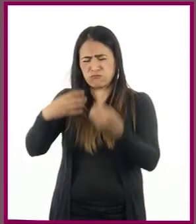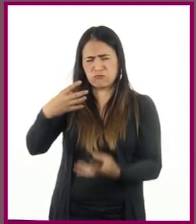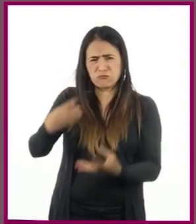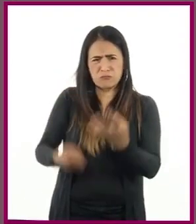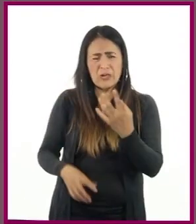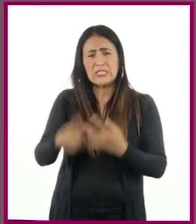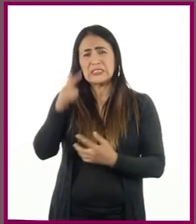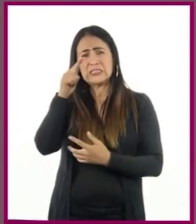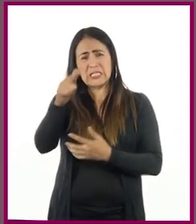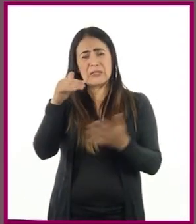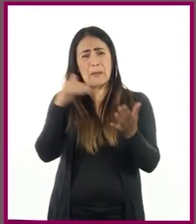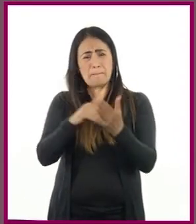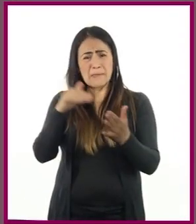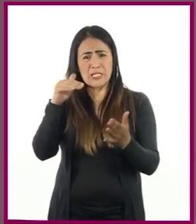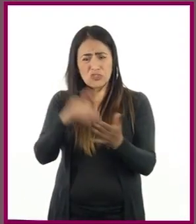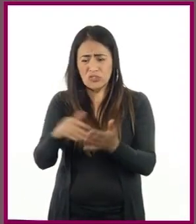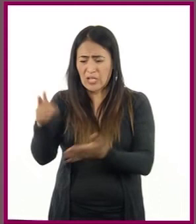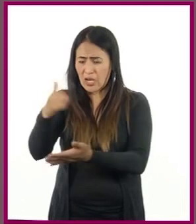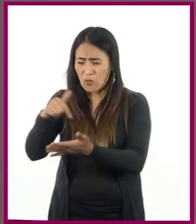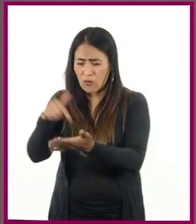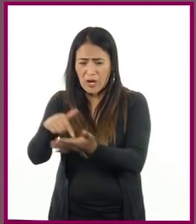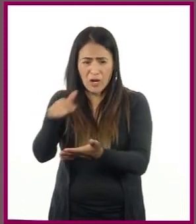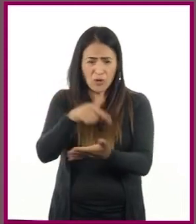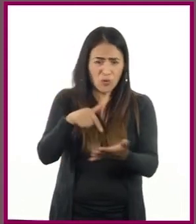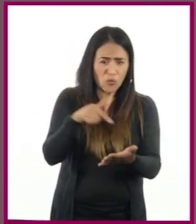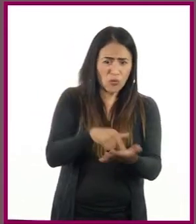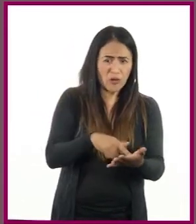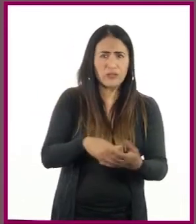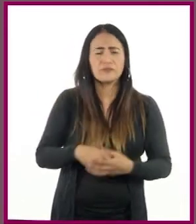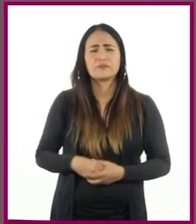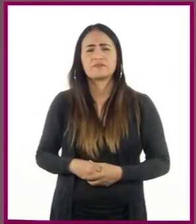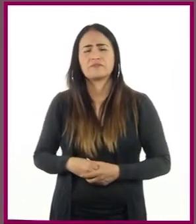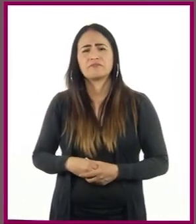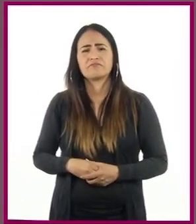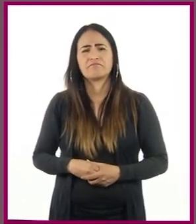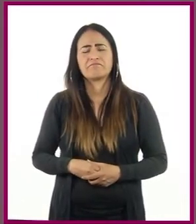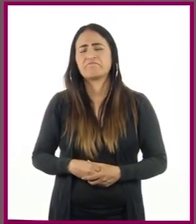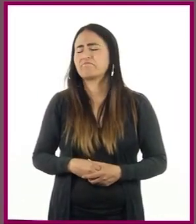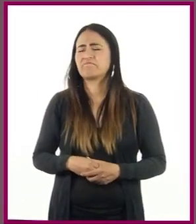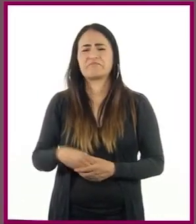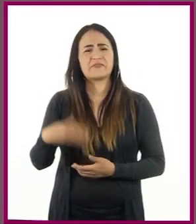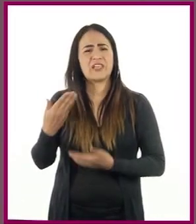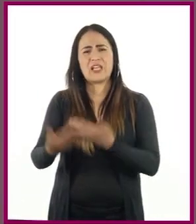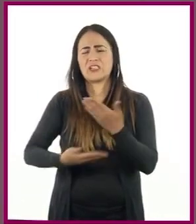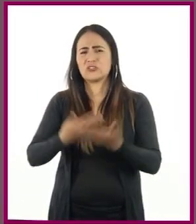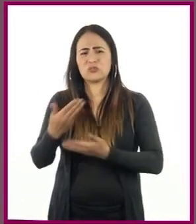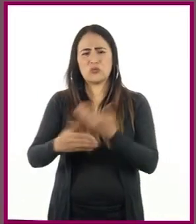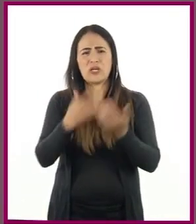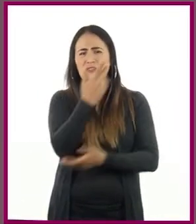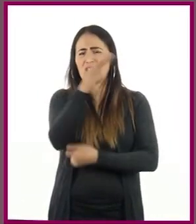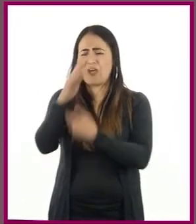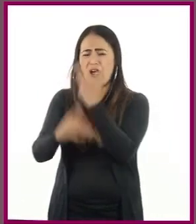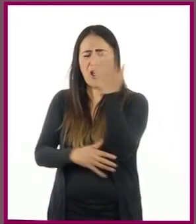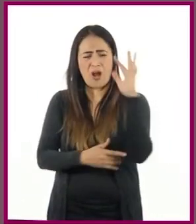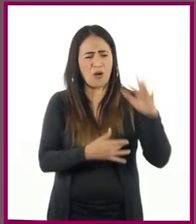Vietnam y Laos, por donde se suministraban los pertrechos los vietnamitas, causaron una enorme deforestación.